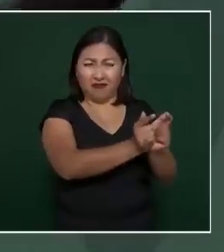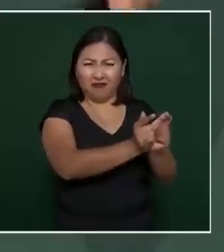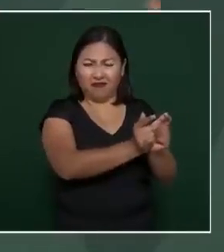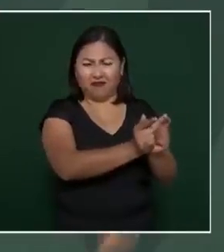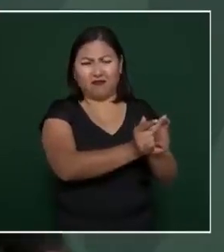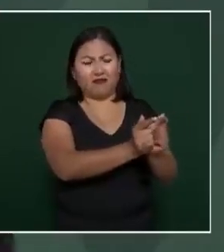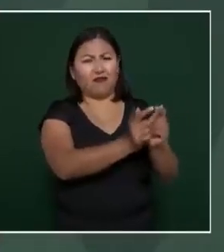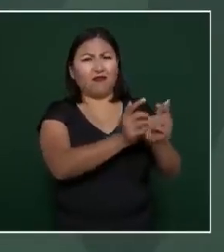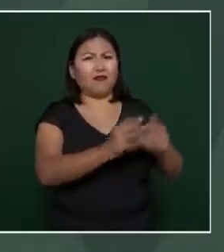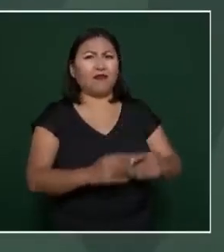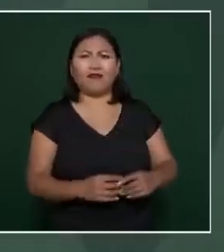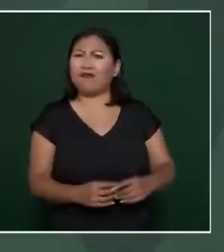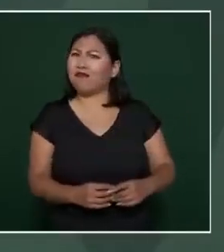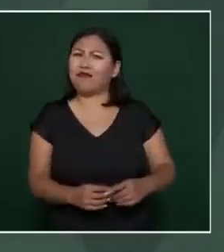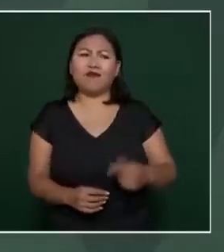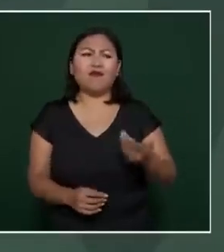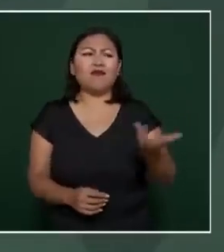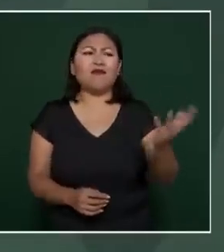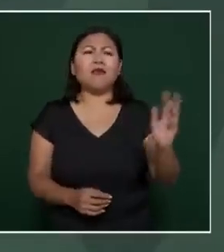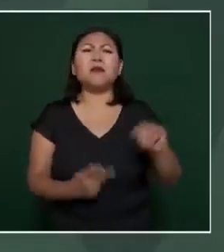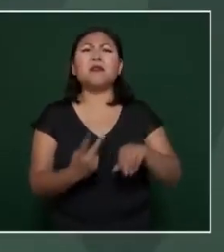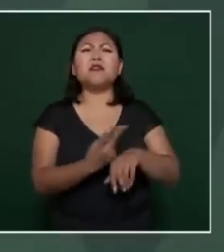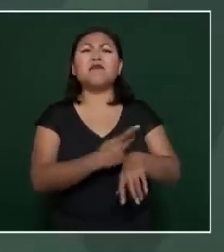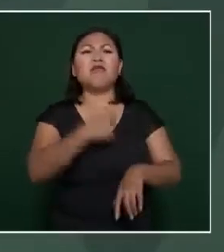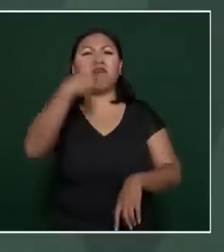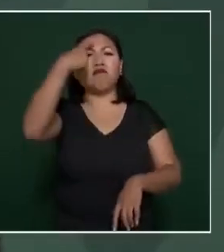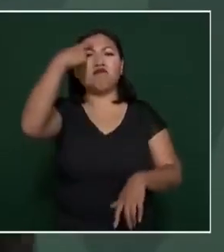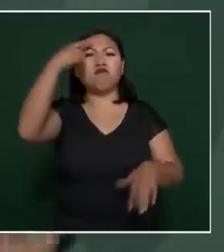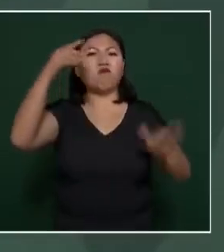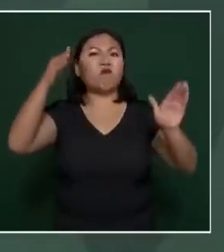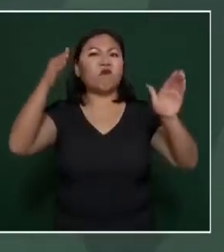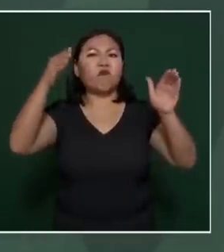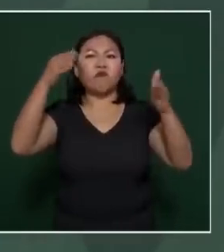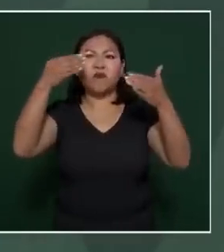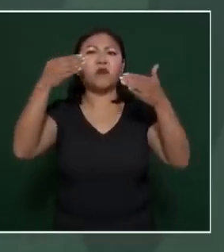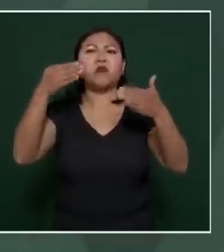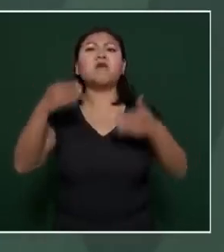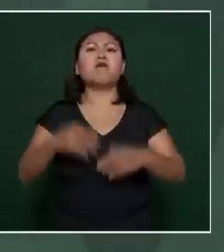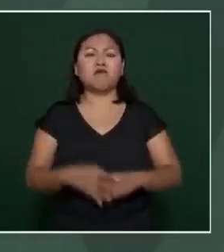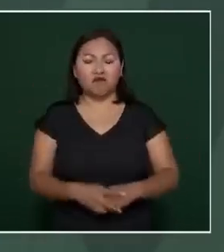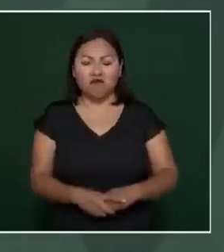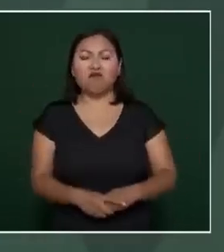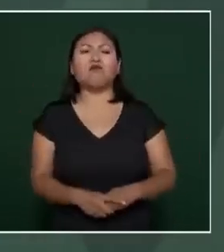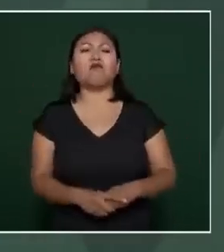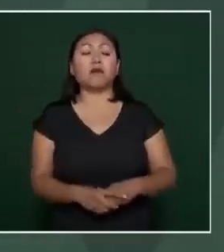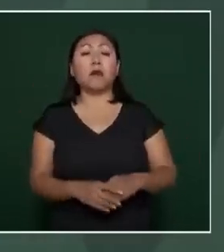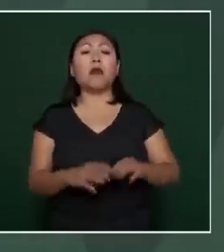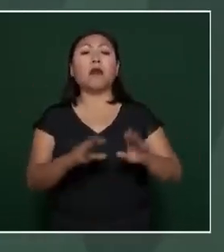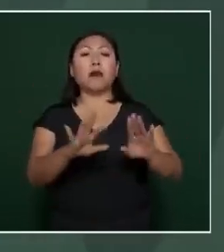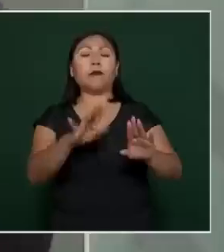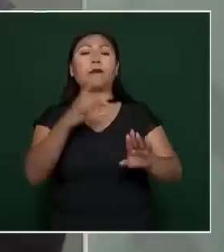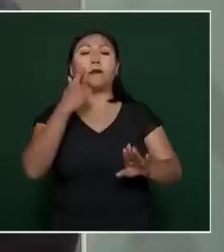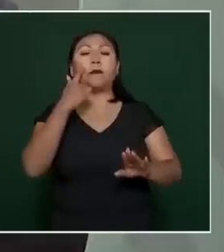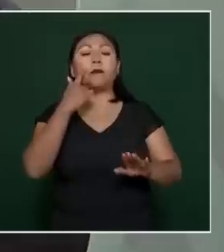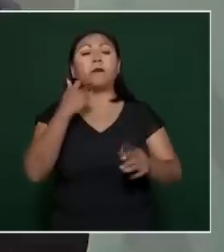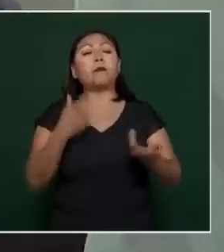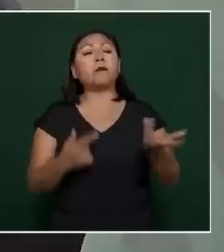muy conservador, porque cuando hicieron la